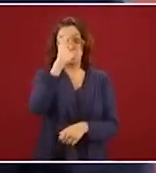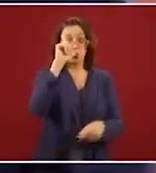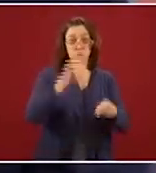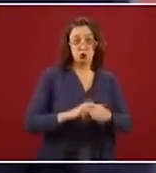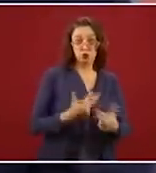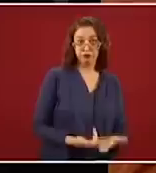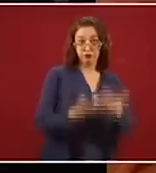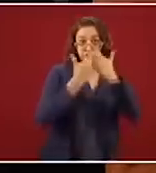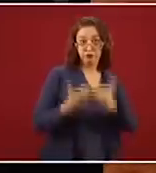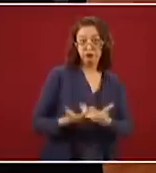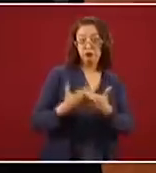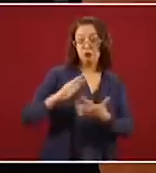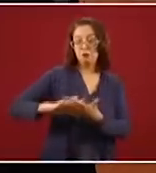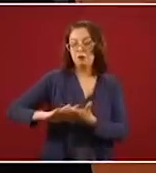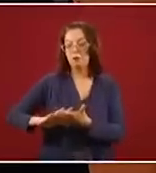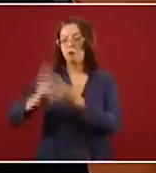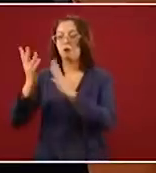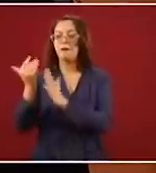menos violencia.